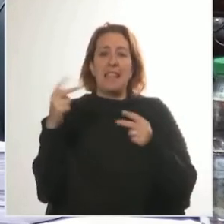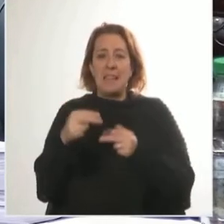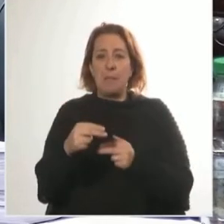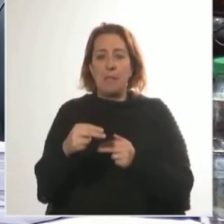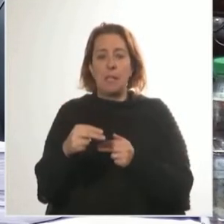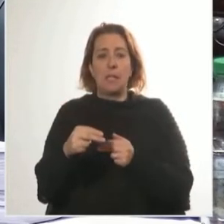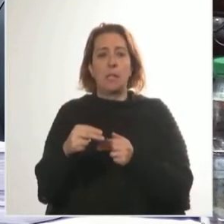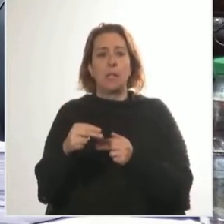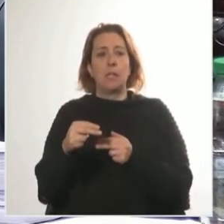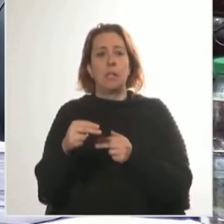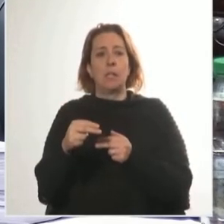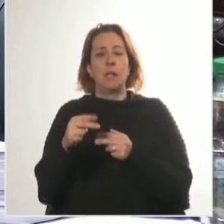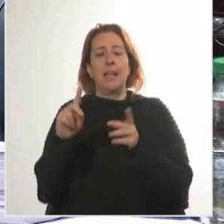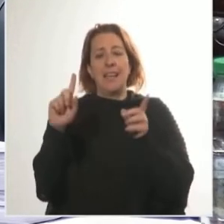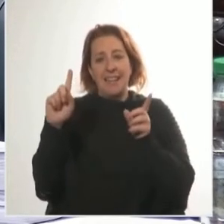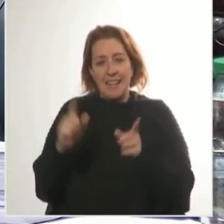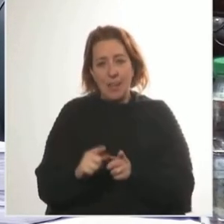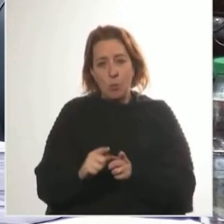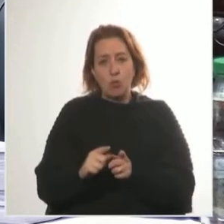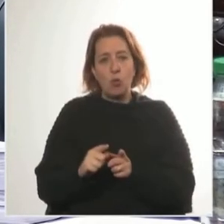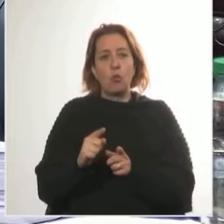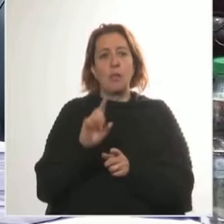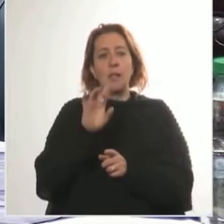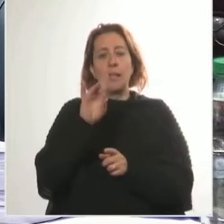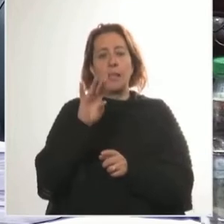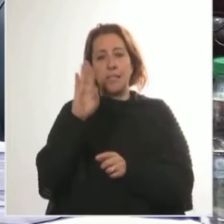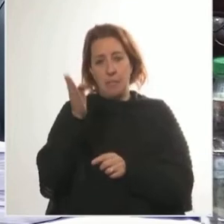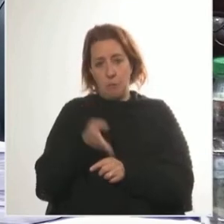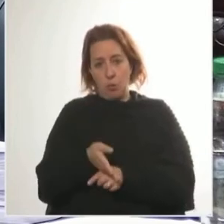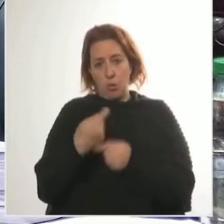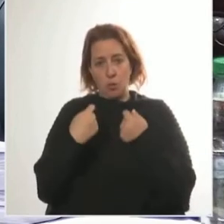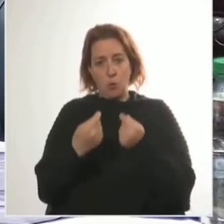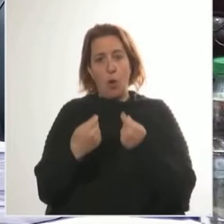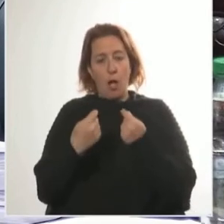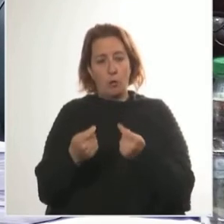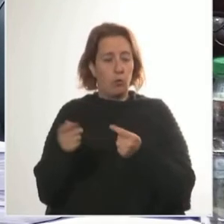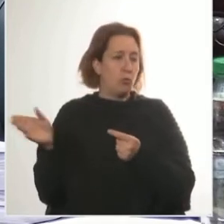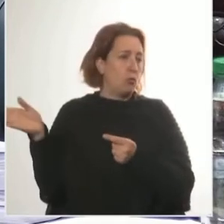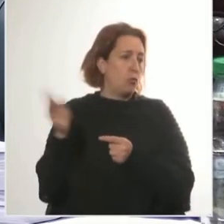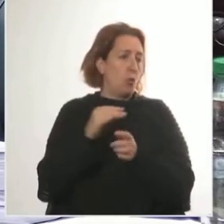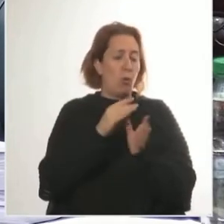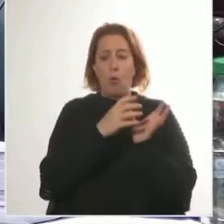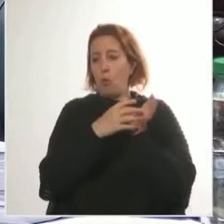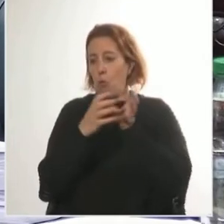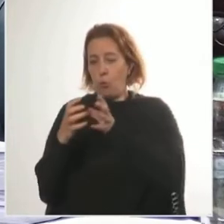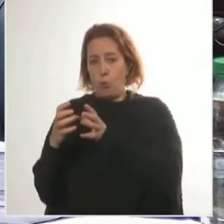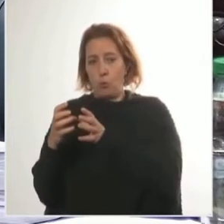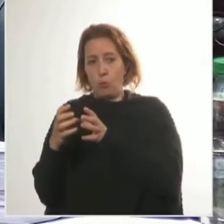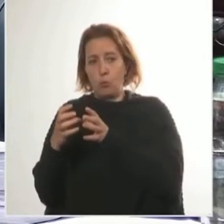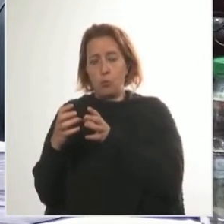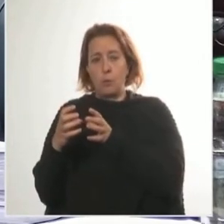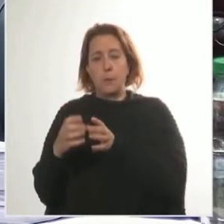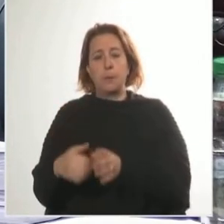limitación, una reducción de 15% de gastos en todos los rubros prácticamente.